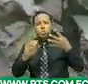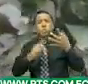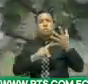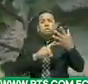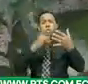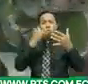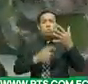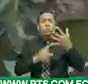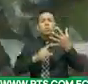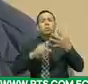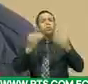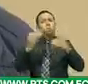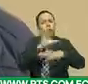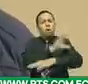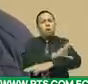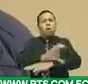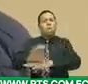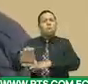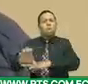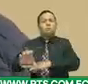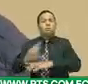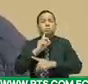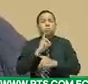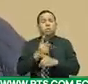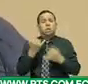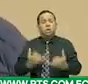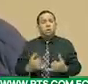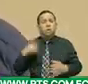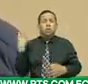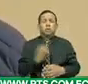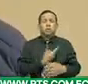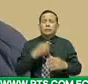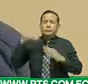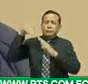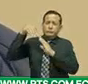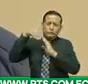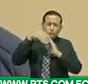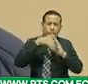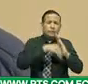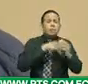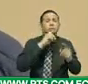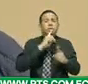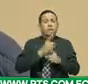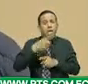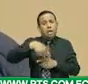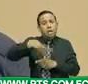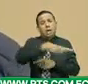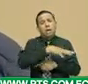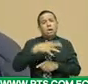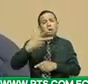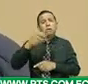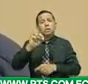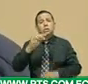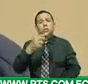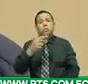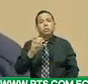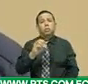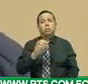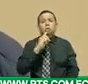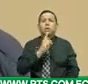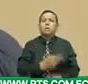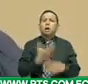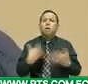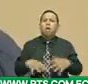netamente agrícola. Y eso nos va a afectar mucho. Recordemos que Chambo está produciendo alrededor de 60, 70 mil litros de leche